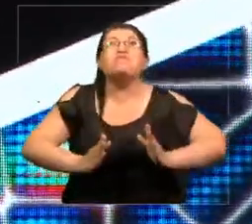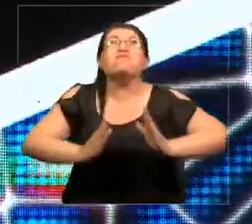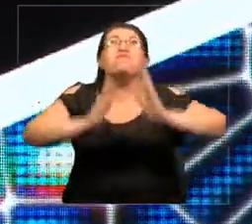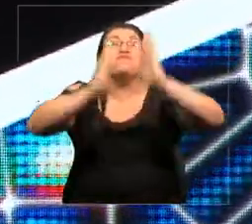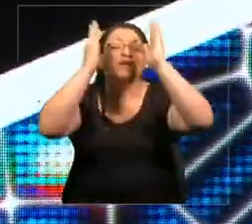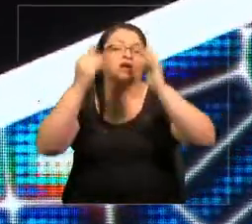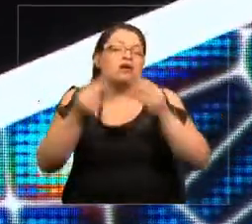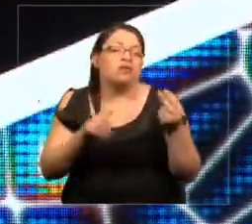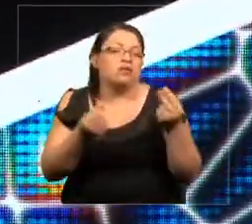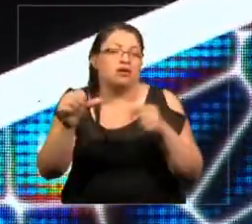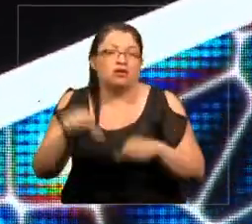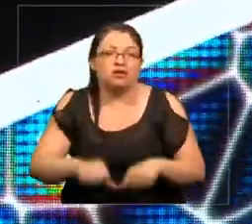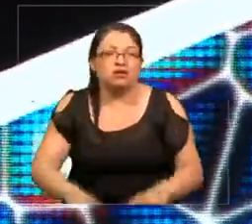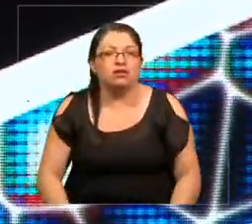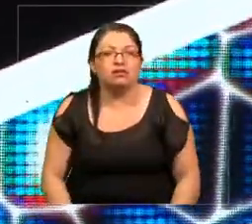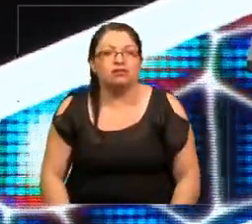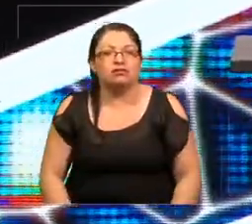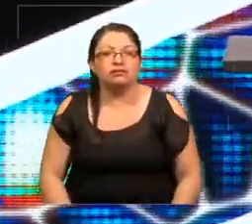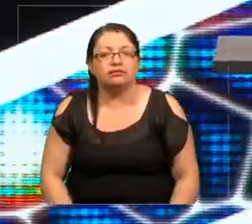calidad